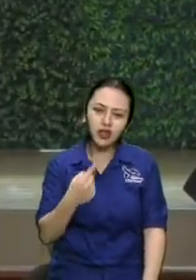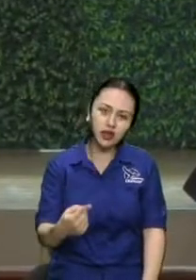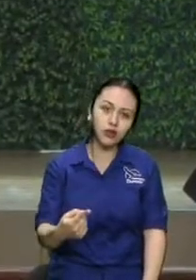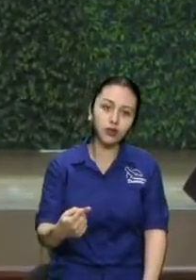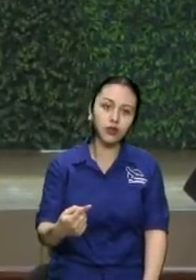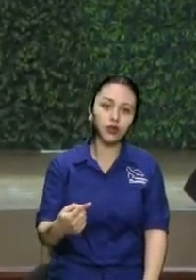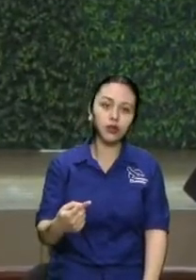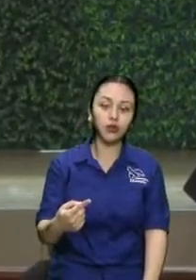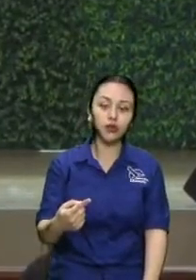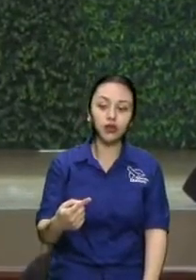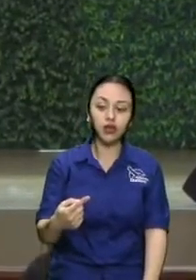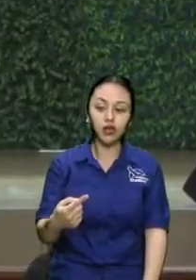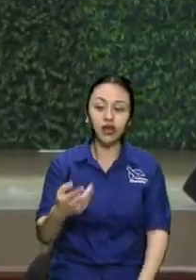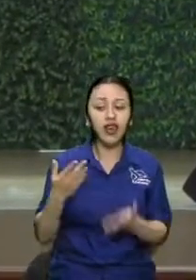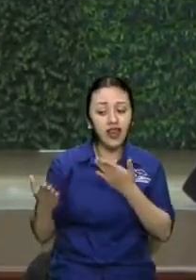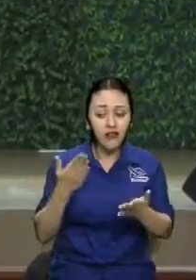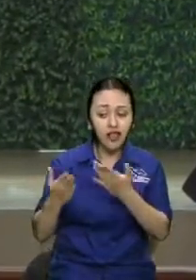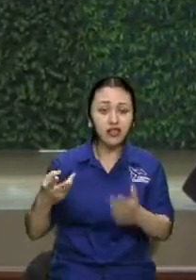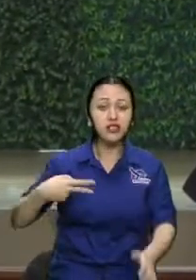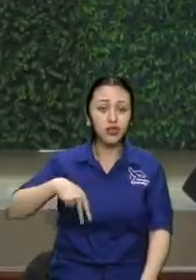hermano.